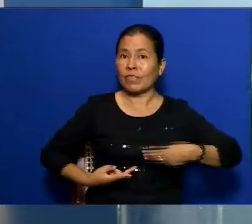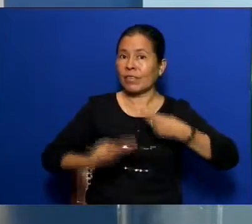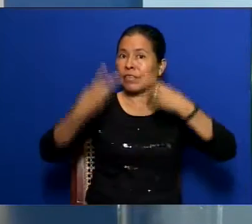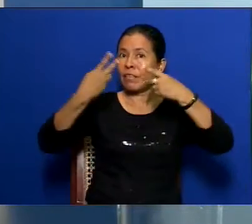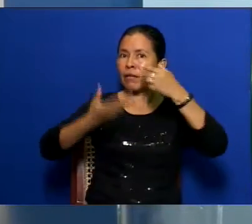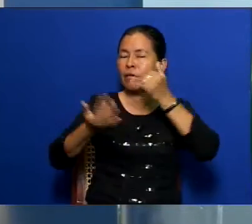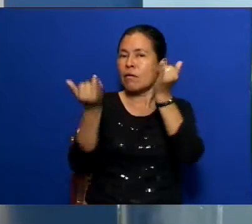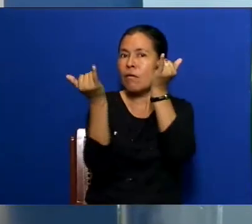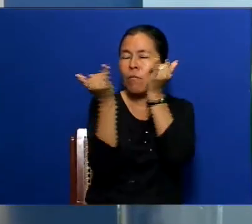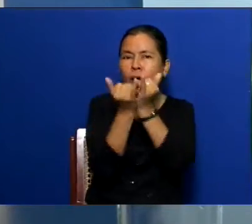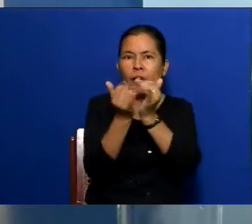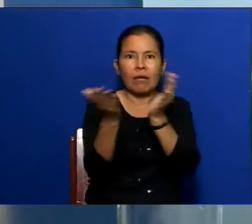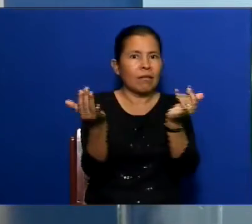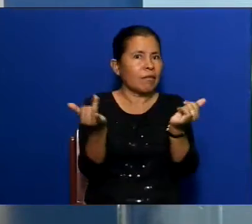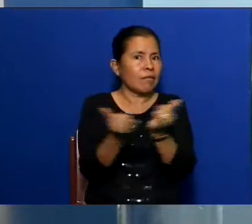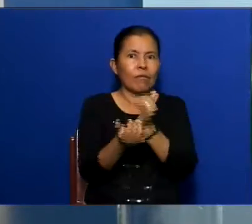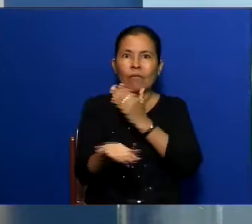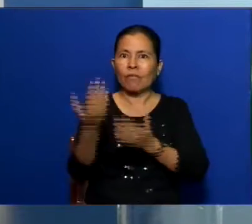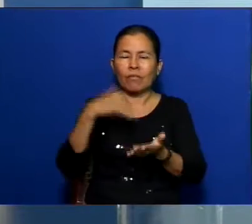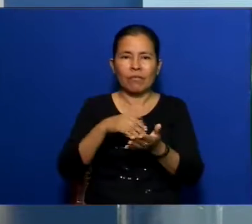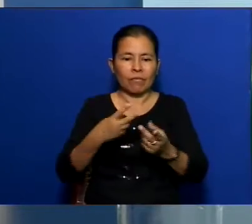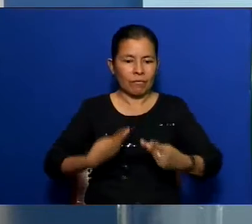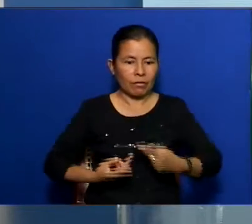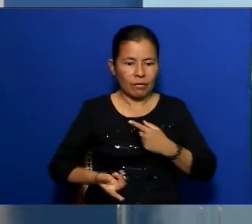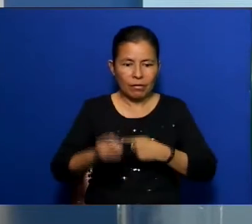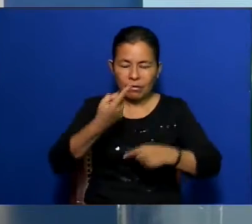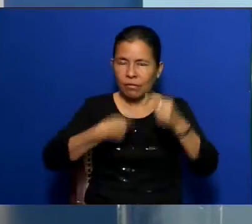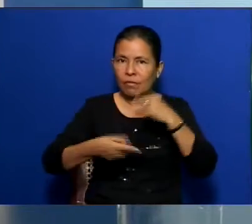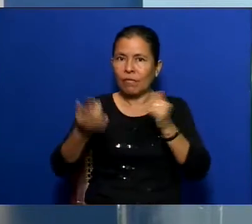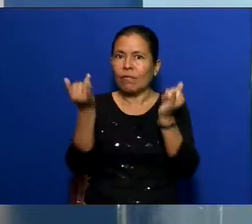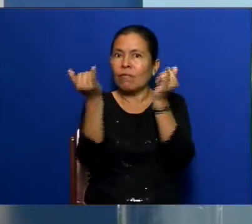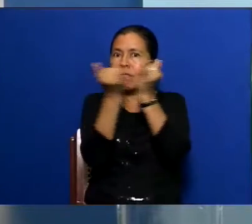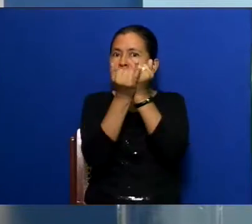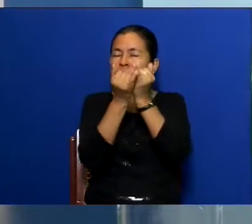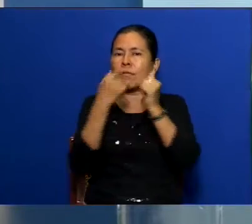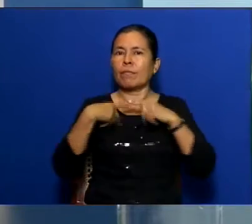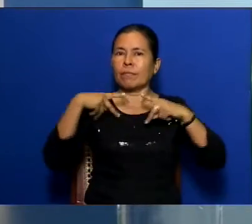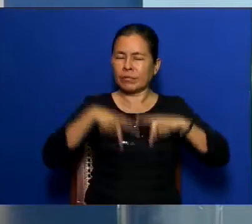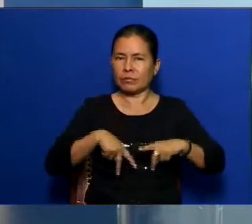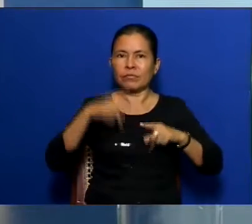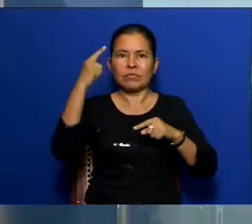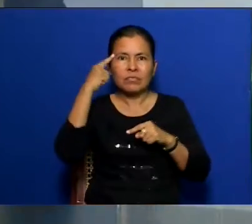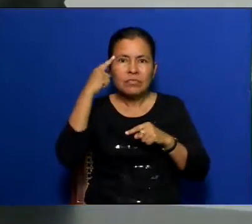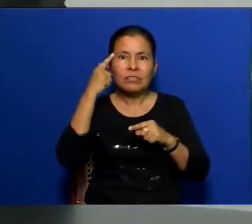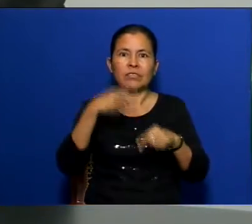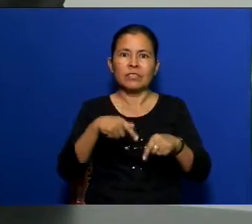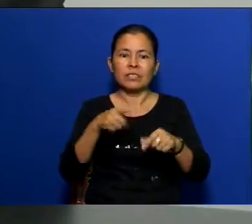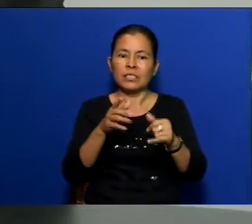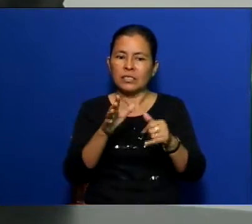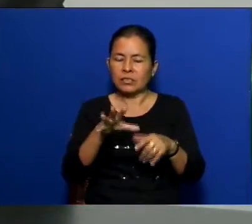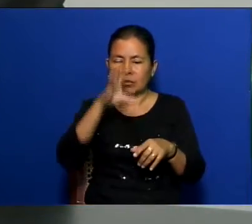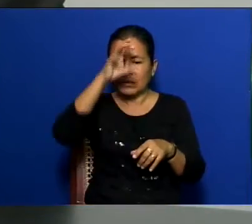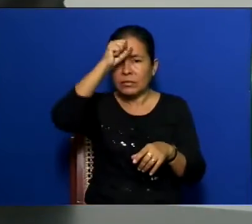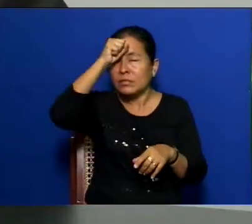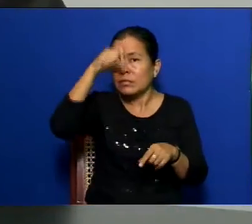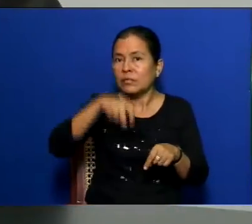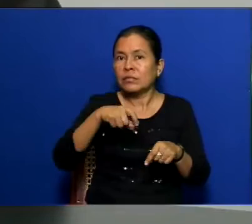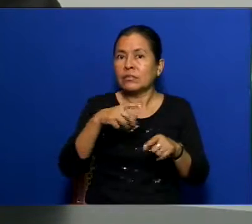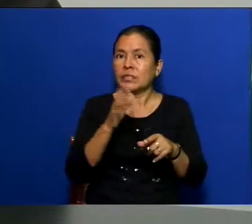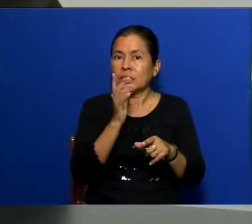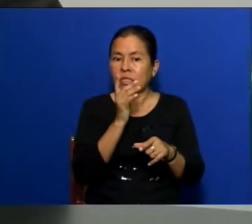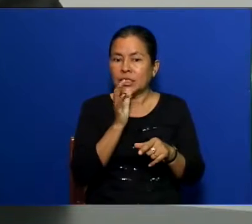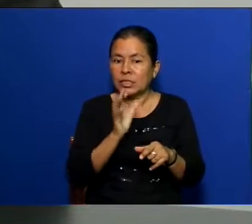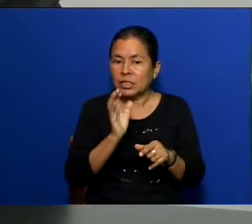está ocurriendo realmente en la vida de esa persona. Este es probablemente pues una de las manifestaciones